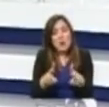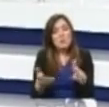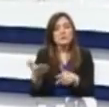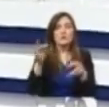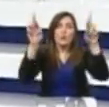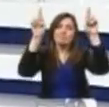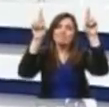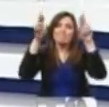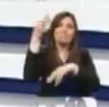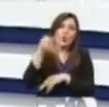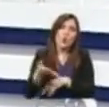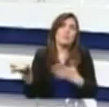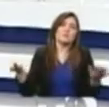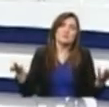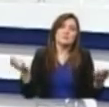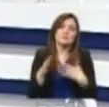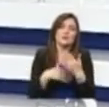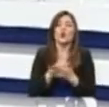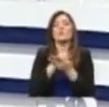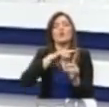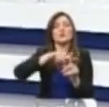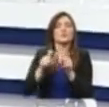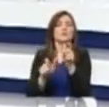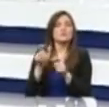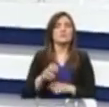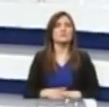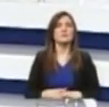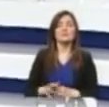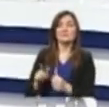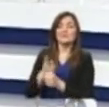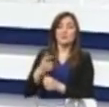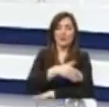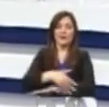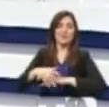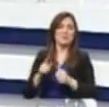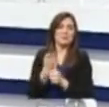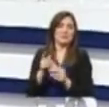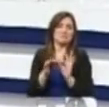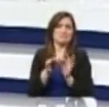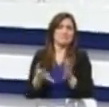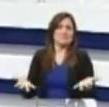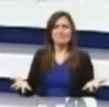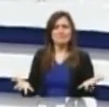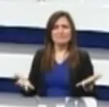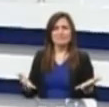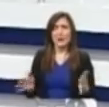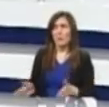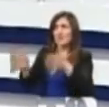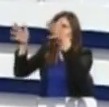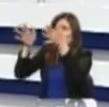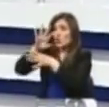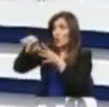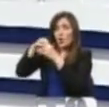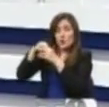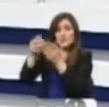cumplan, como tú dices, los plazos por el bien de toda la ciudad. Y además que lo primero que debieron arreglar ahí son las calles, pues por tantos servicios que están ahora